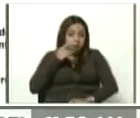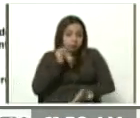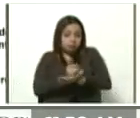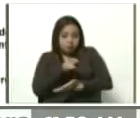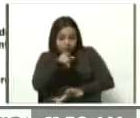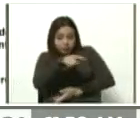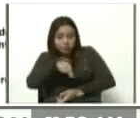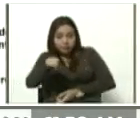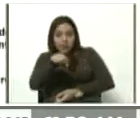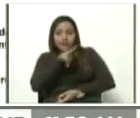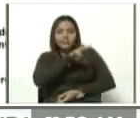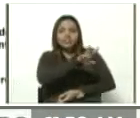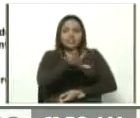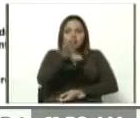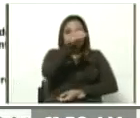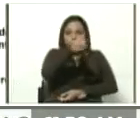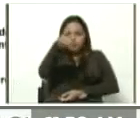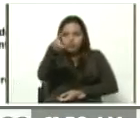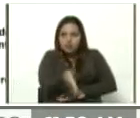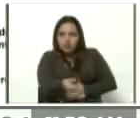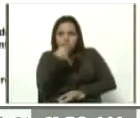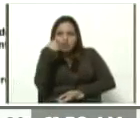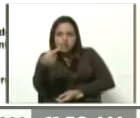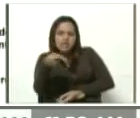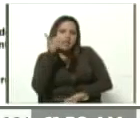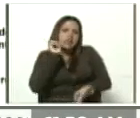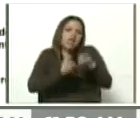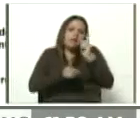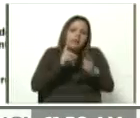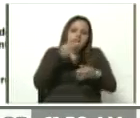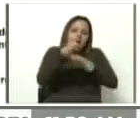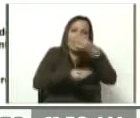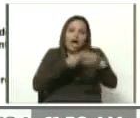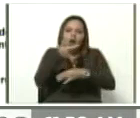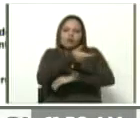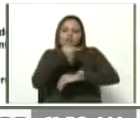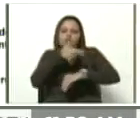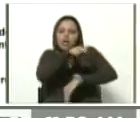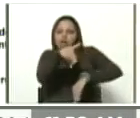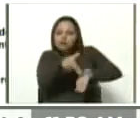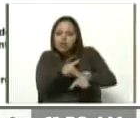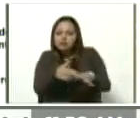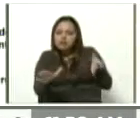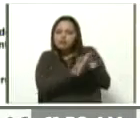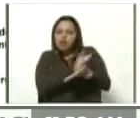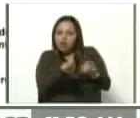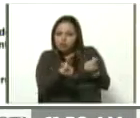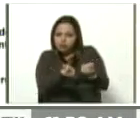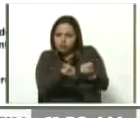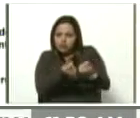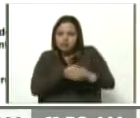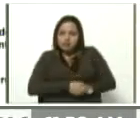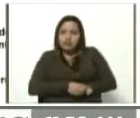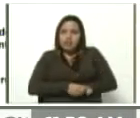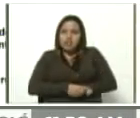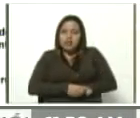El 25% dice que va a depender de lo que haga el gobierno nacional en materia económica. Y el